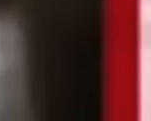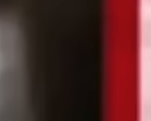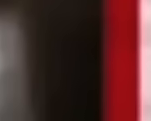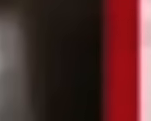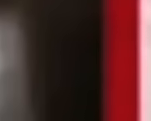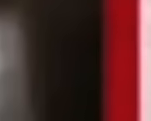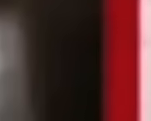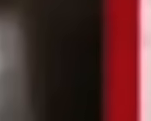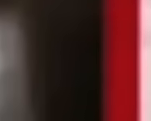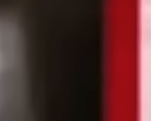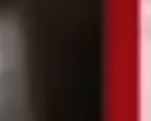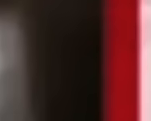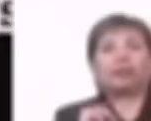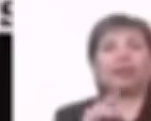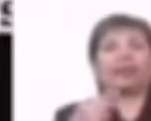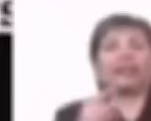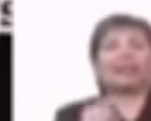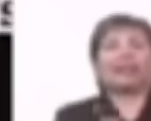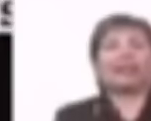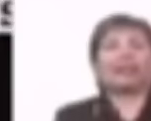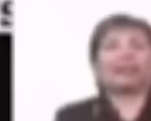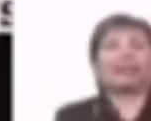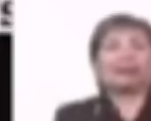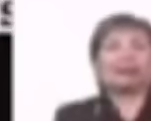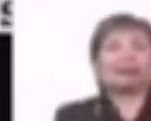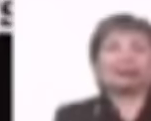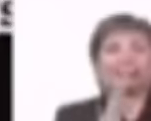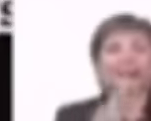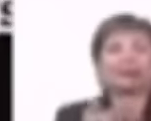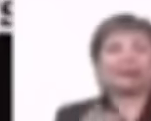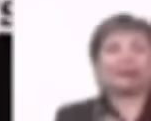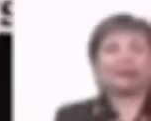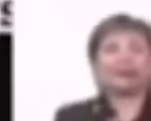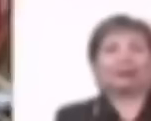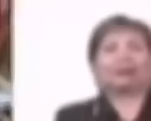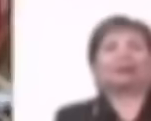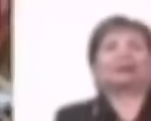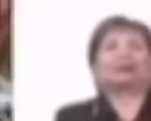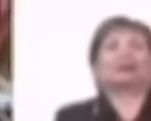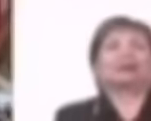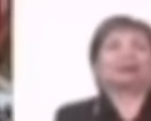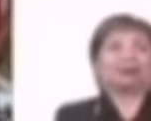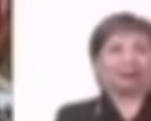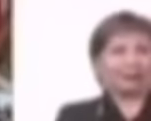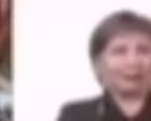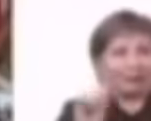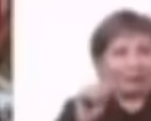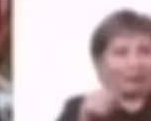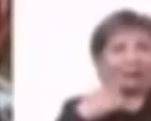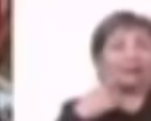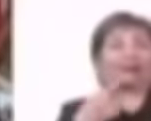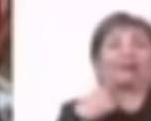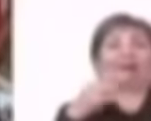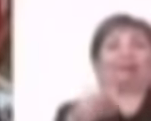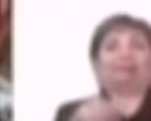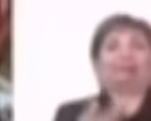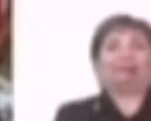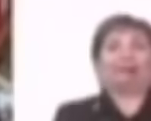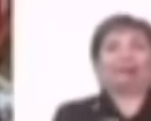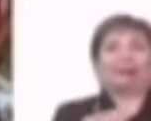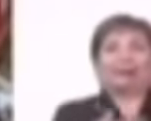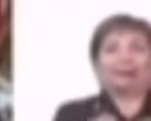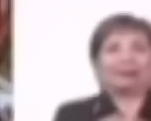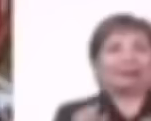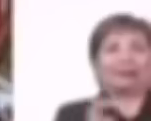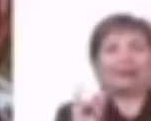representada por la Corte, presidente. Gracias. Tiene el uso de la palabra la congresista Ruth Luque. Sí, presidente, solo para dejar sentado que en realidad esta es una